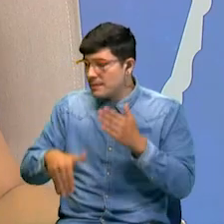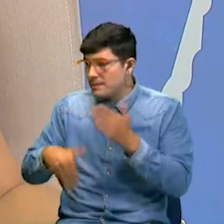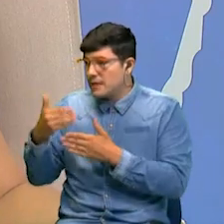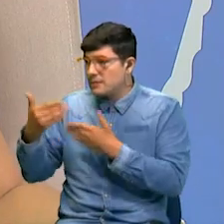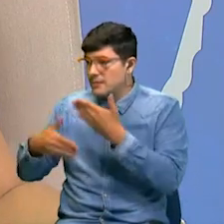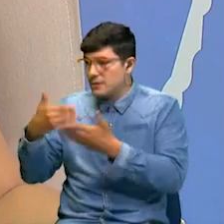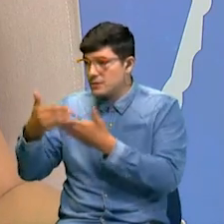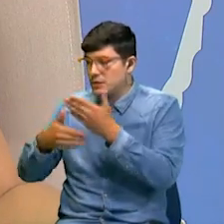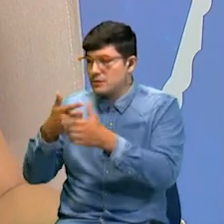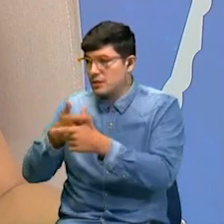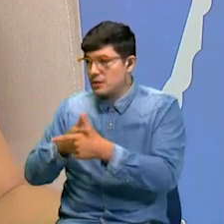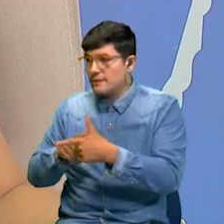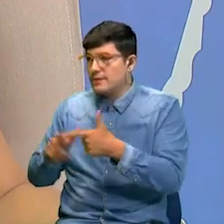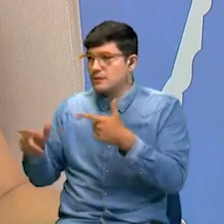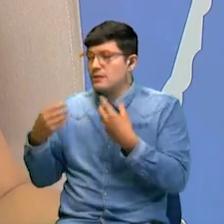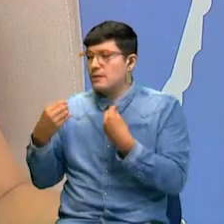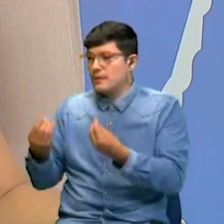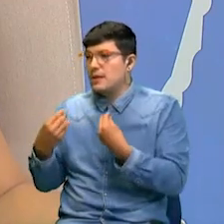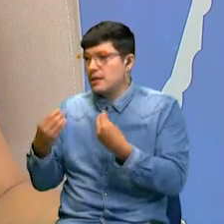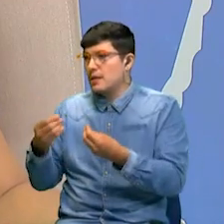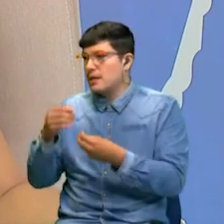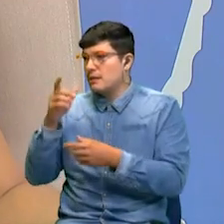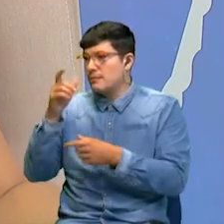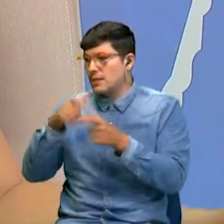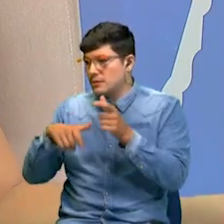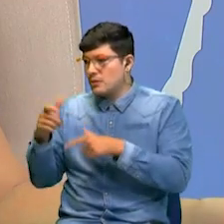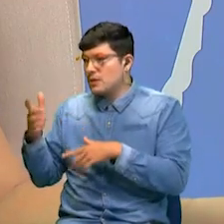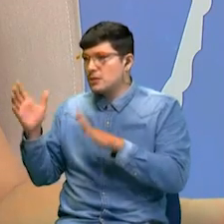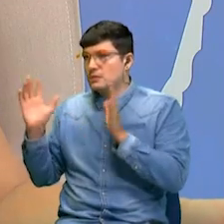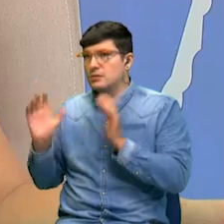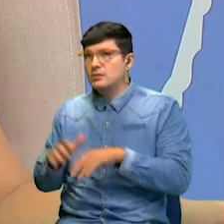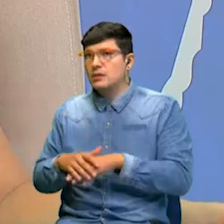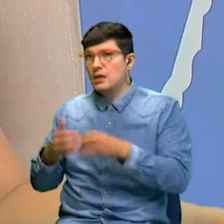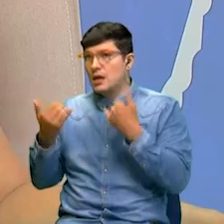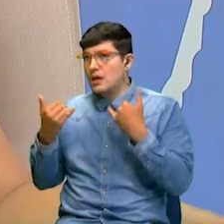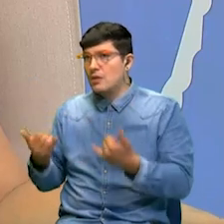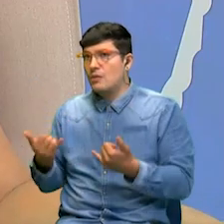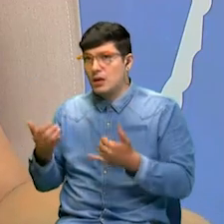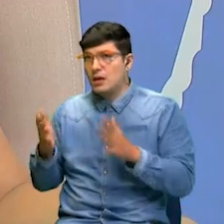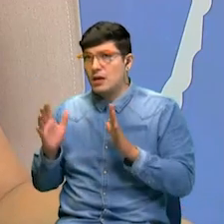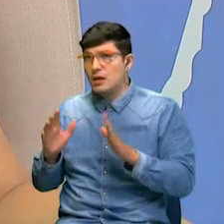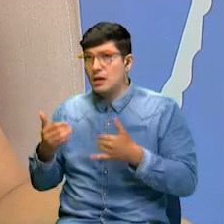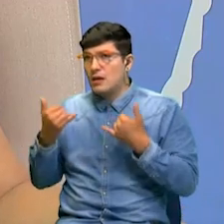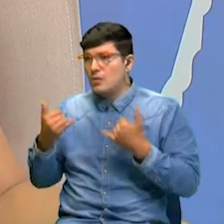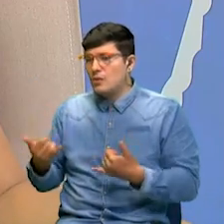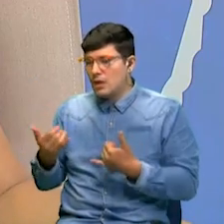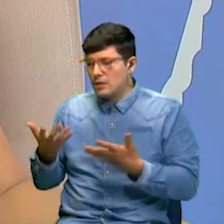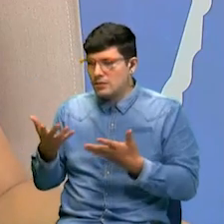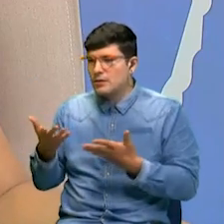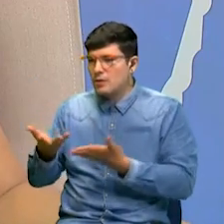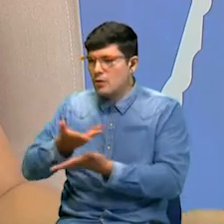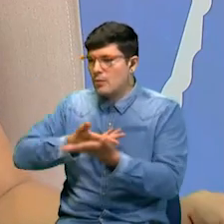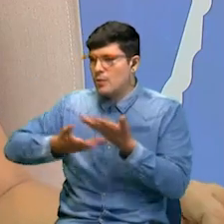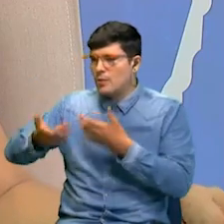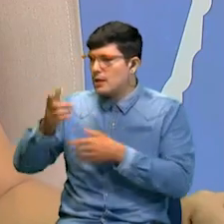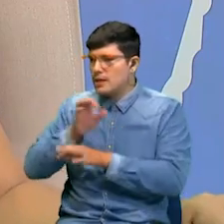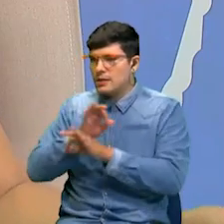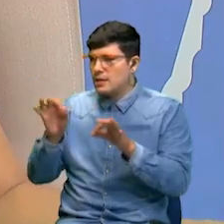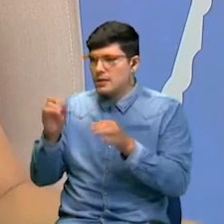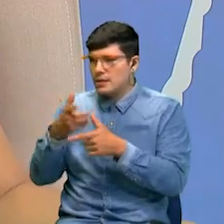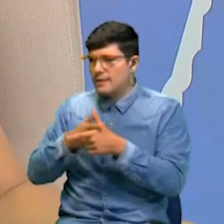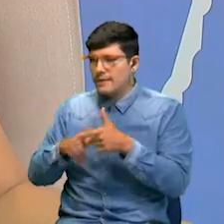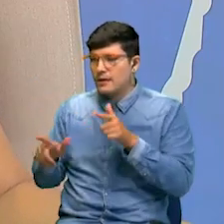un proceso divisorio para que cada quien, porque ahorita están en común y proindiviso, entonces que ya cada uno